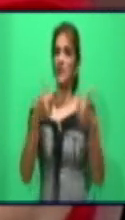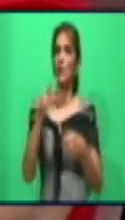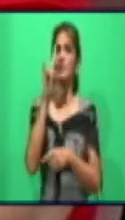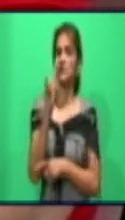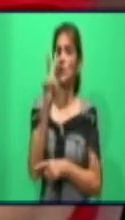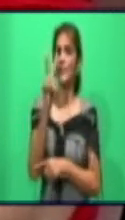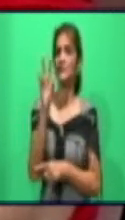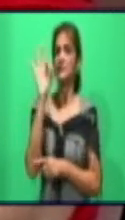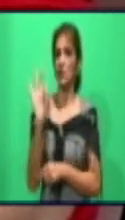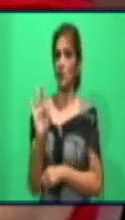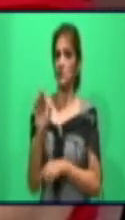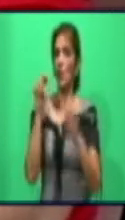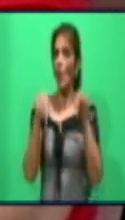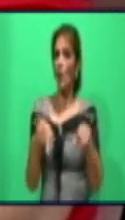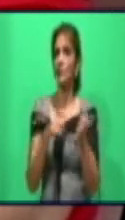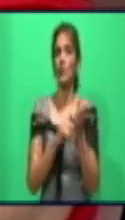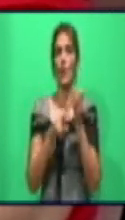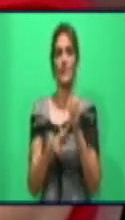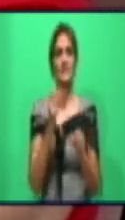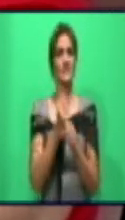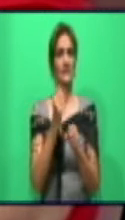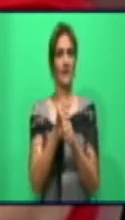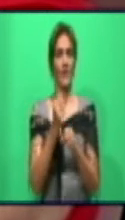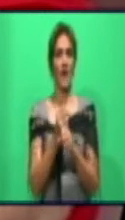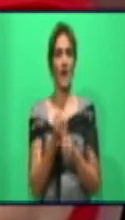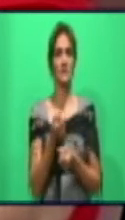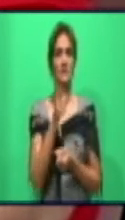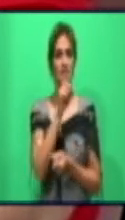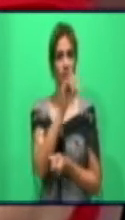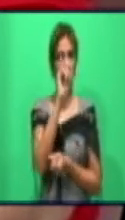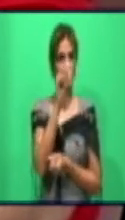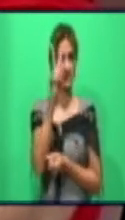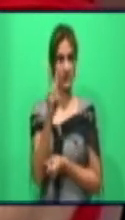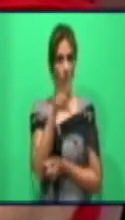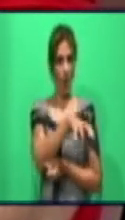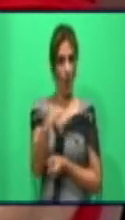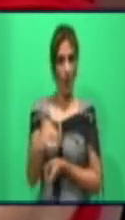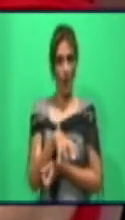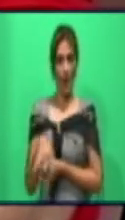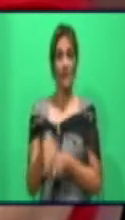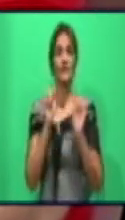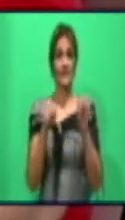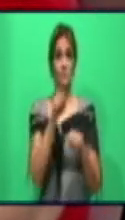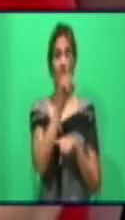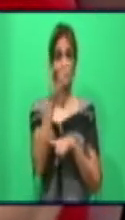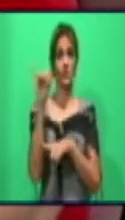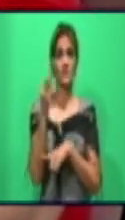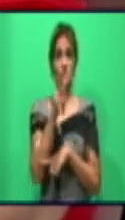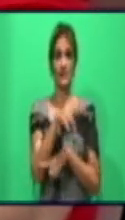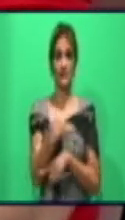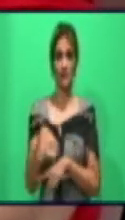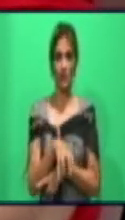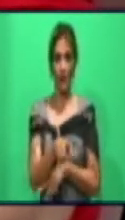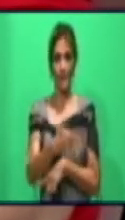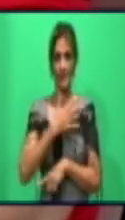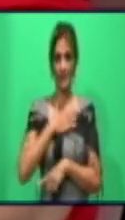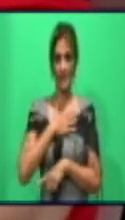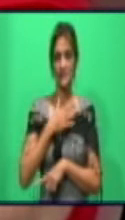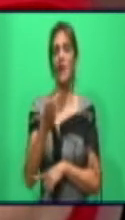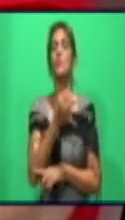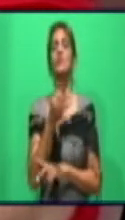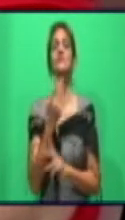en la provincia se trabajan 162 focos, de ellos, de estos 162, 102 pertenecen al municipio de